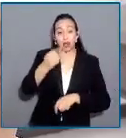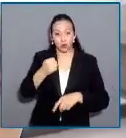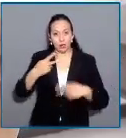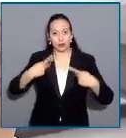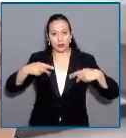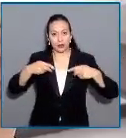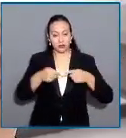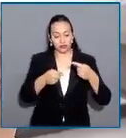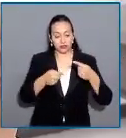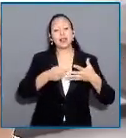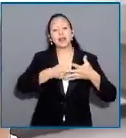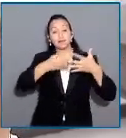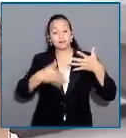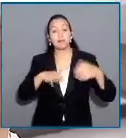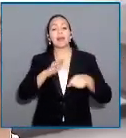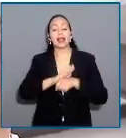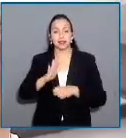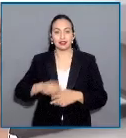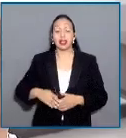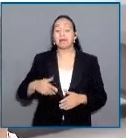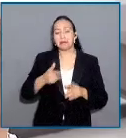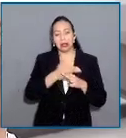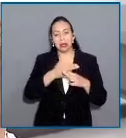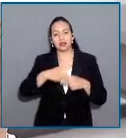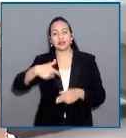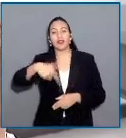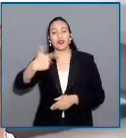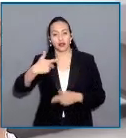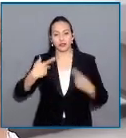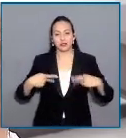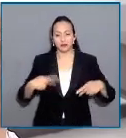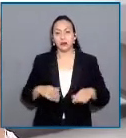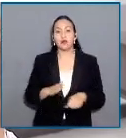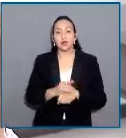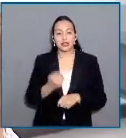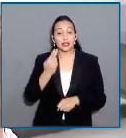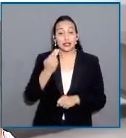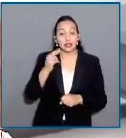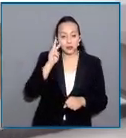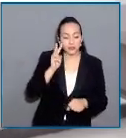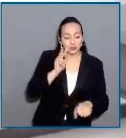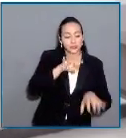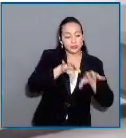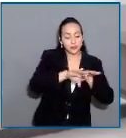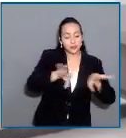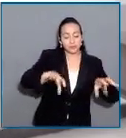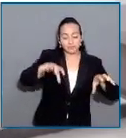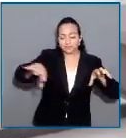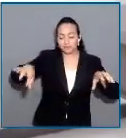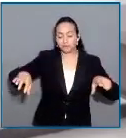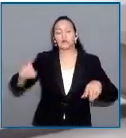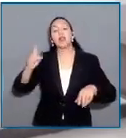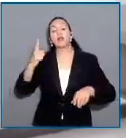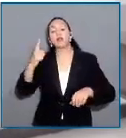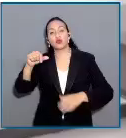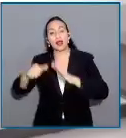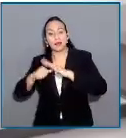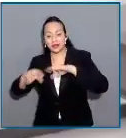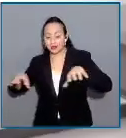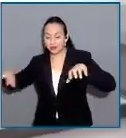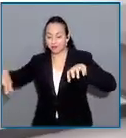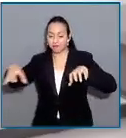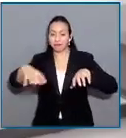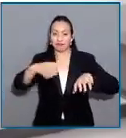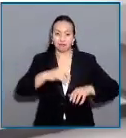hasta 12. ¿Por qué? Porque tenemos previsto que haya secciones donde pudiéramos recibir en una sola mesa directiva de casilla seccional